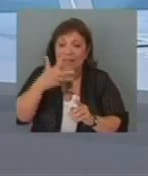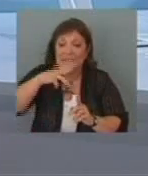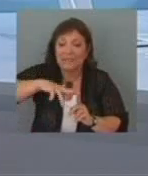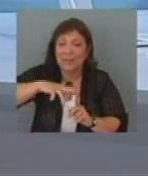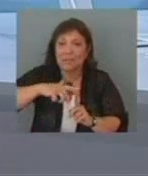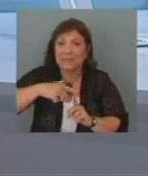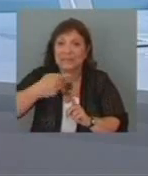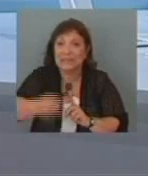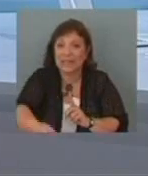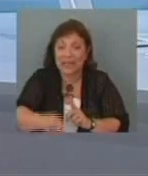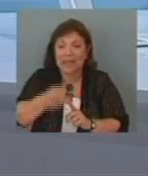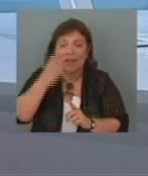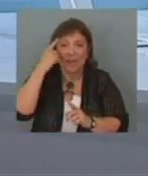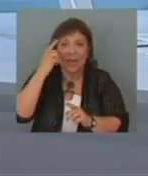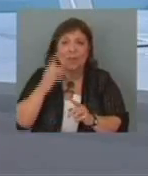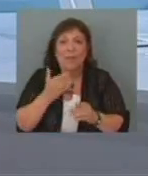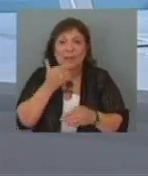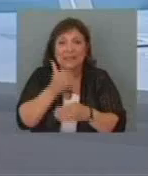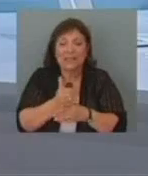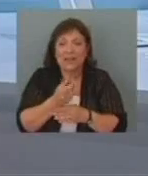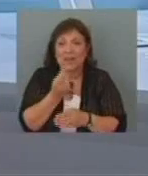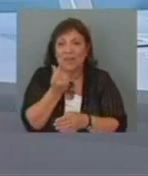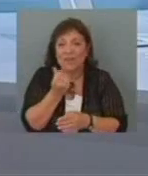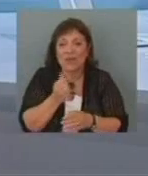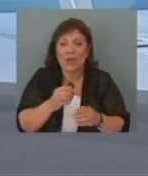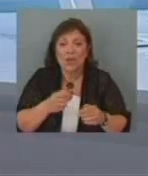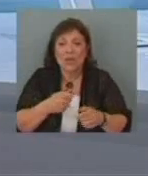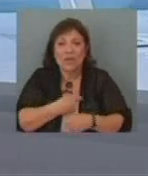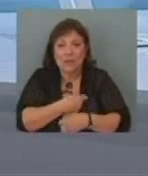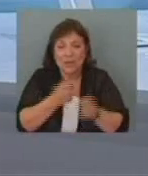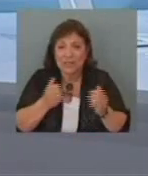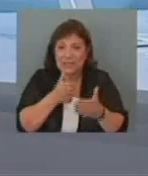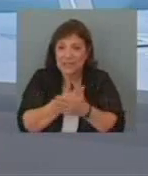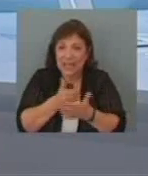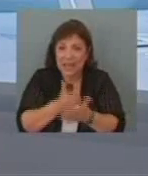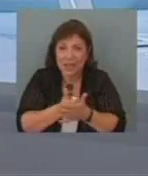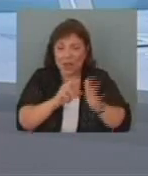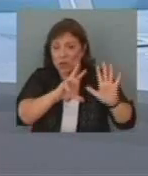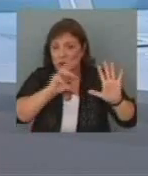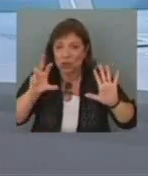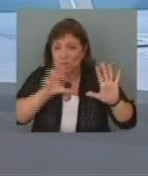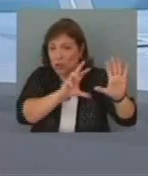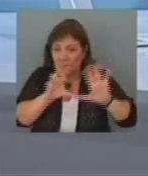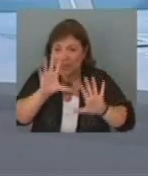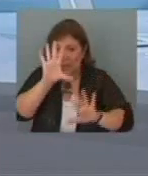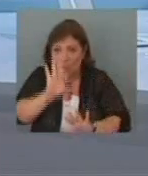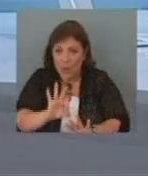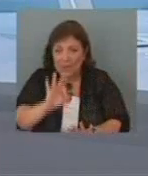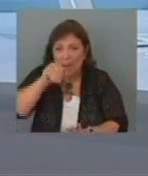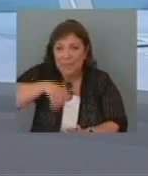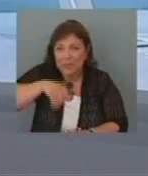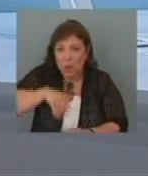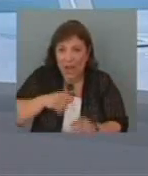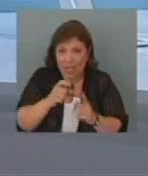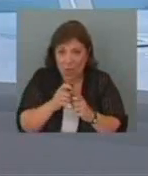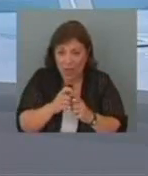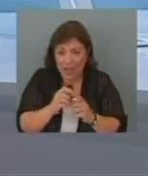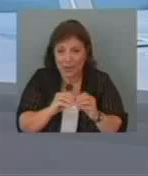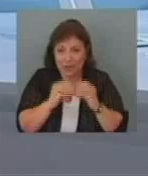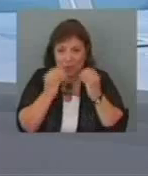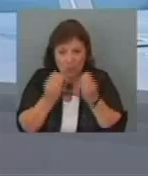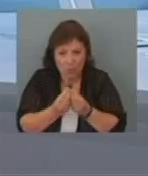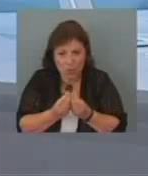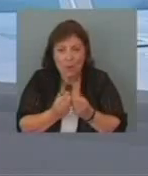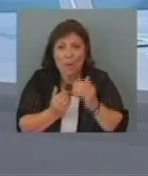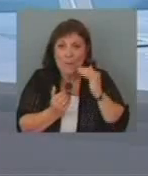viene. El ente prevé cerrar el año con un costo de abastecimiento cercano a los 850 millones de dólares, cifra